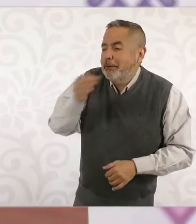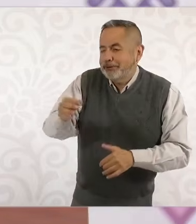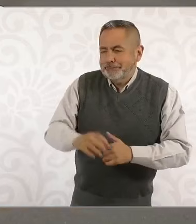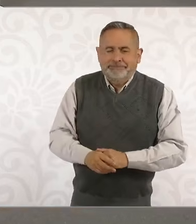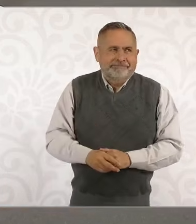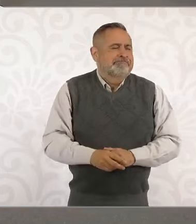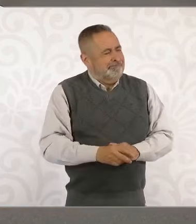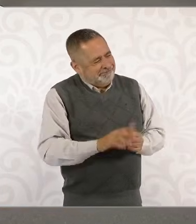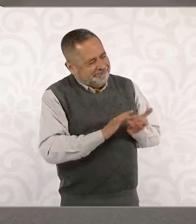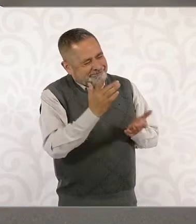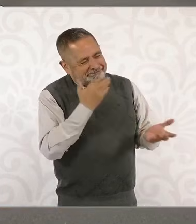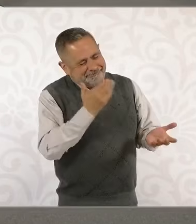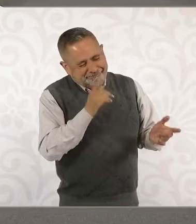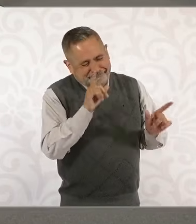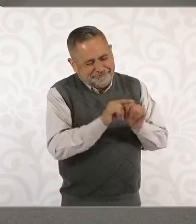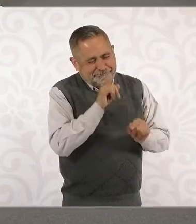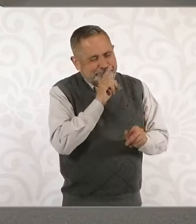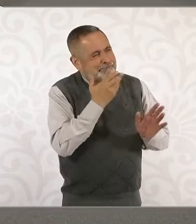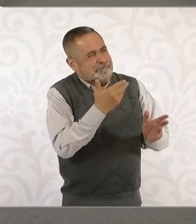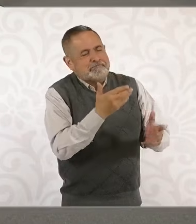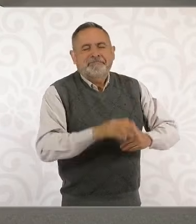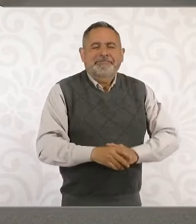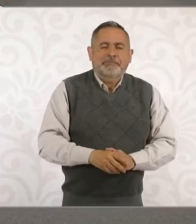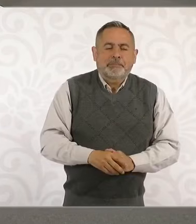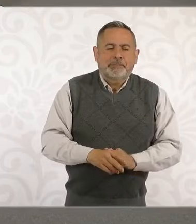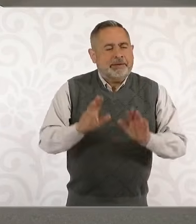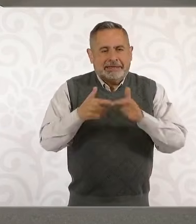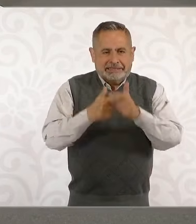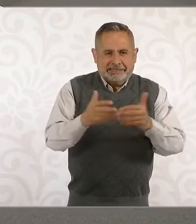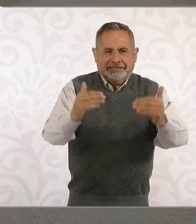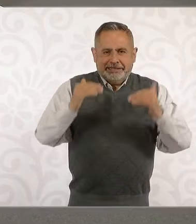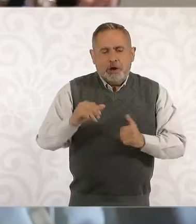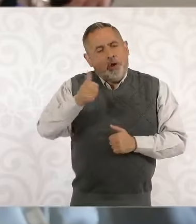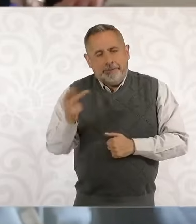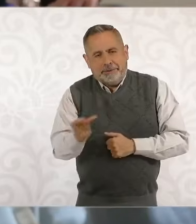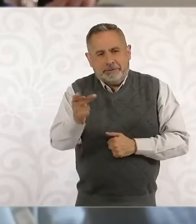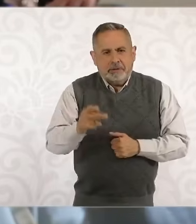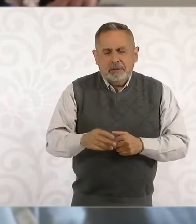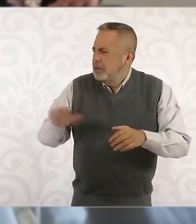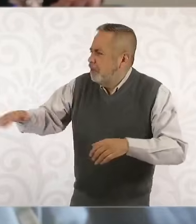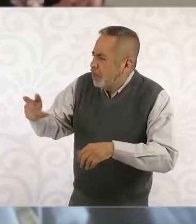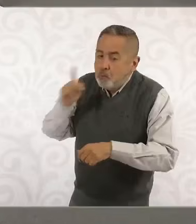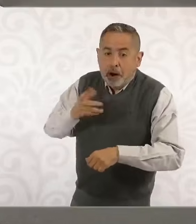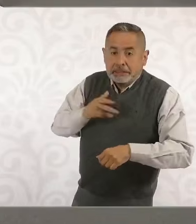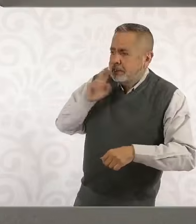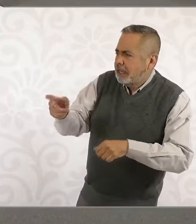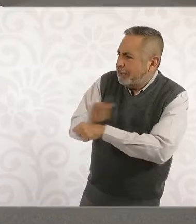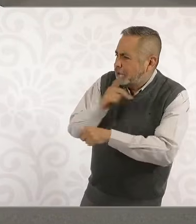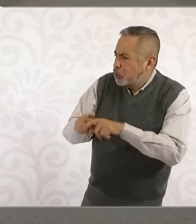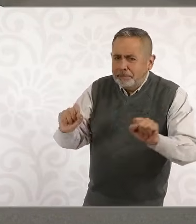Muy bien. Bueno, continuando en otras preguntas, presidenta. ¿No lo tienen? ¿Lo presentaron ese